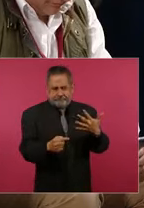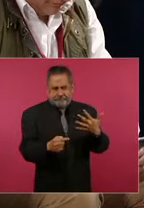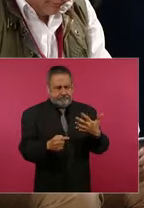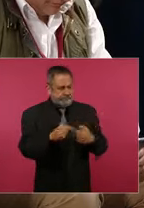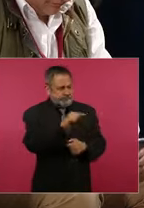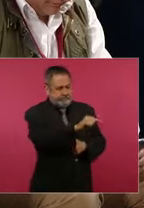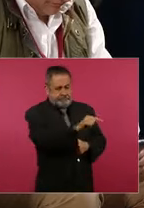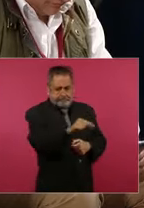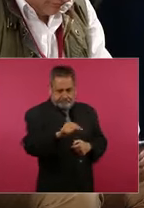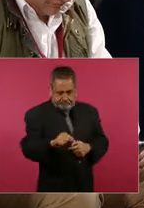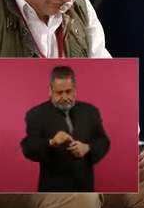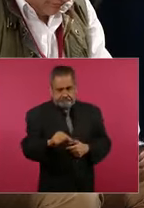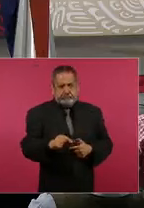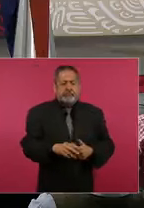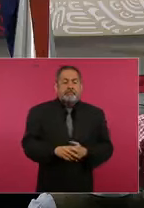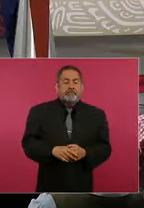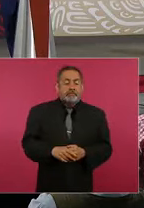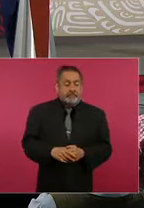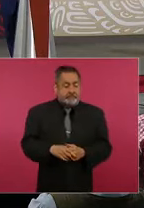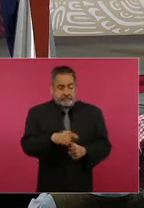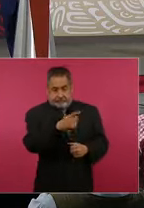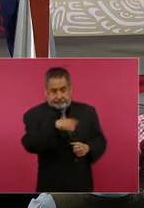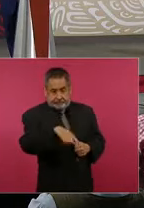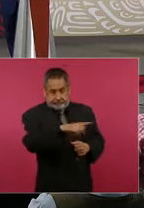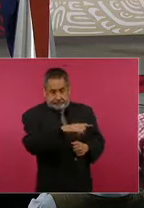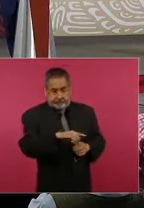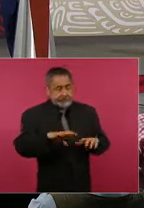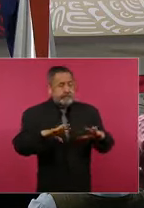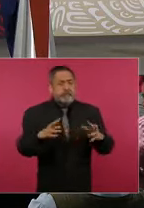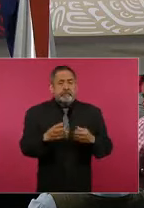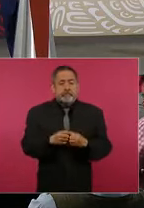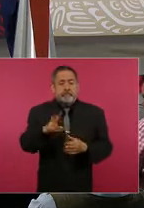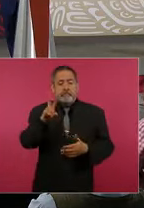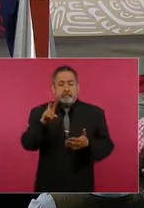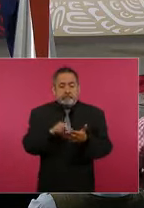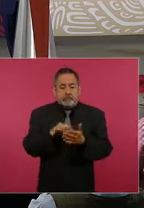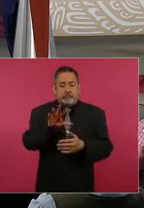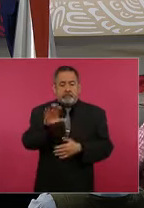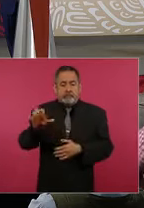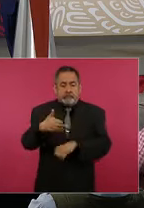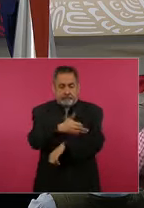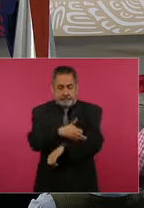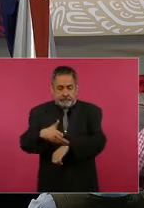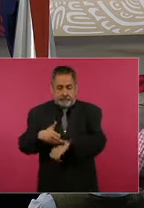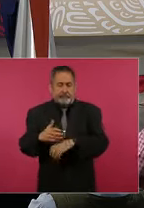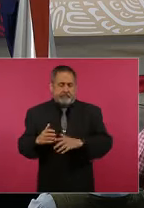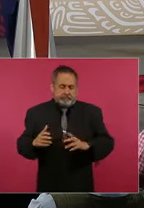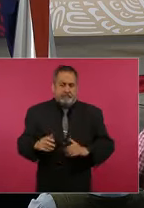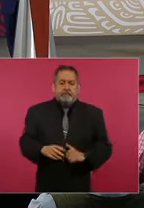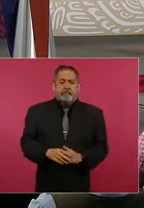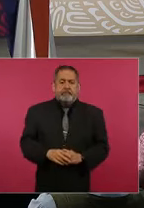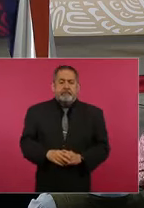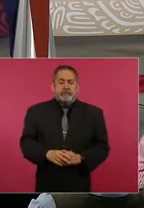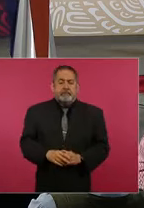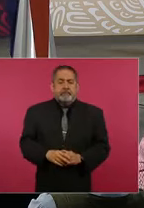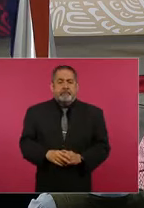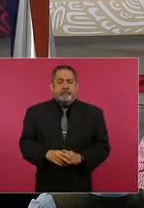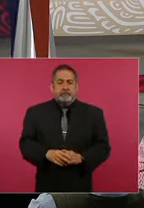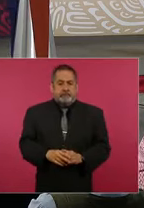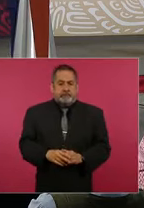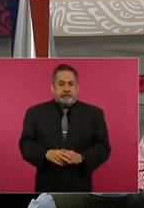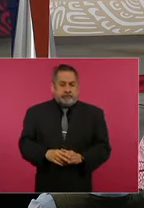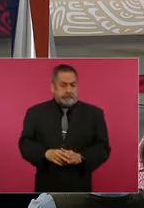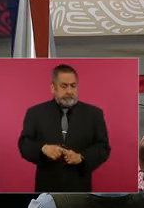Portobela. Entre todos son más de 2.500 familias. Bueno, pues